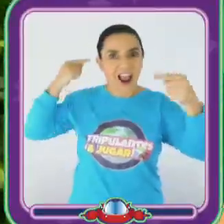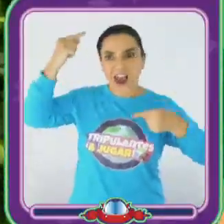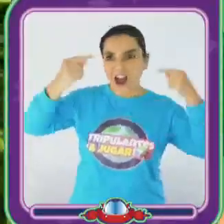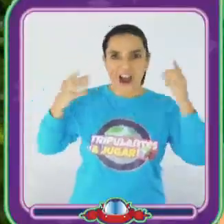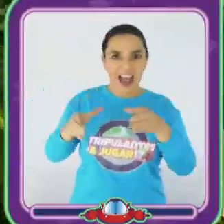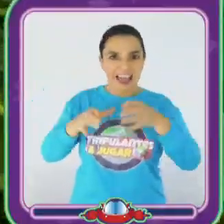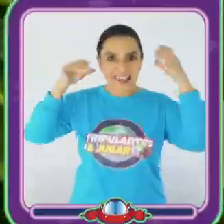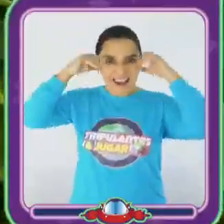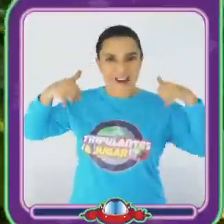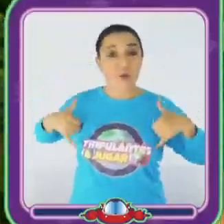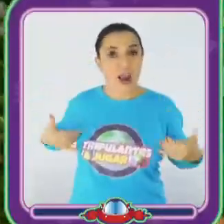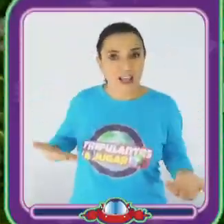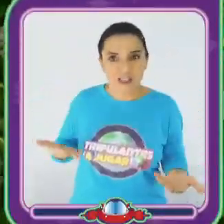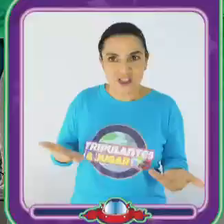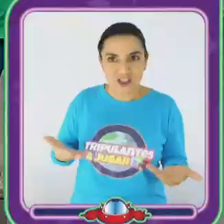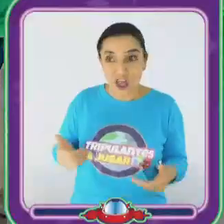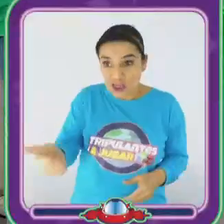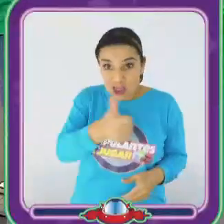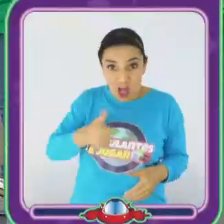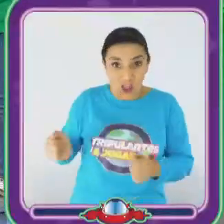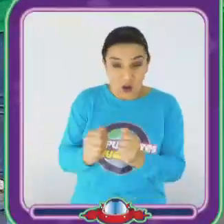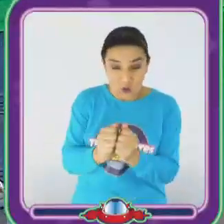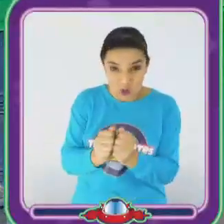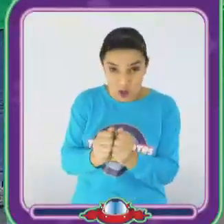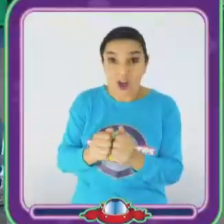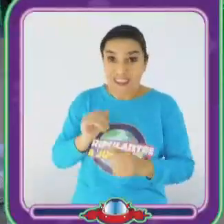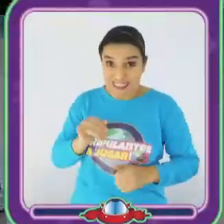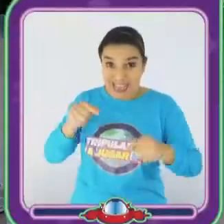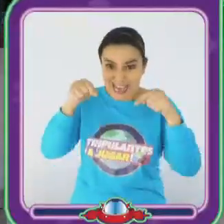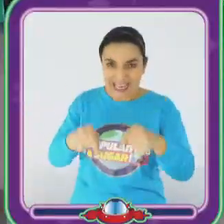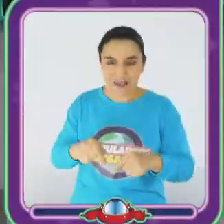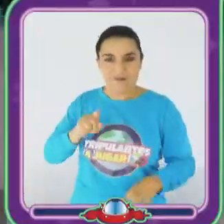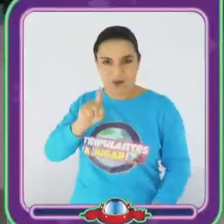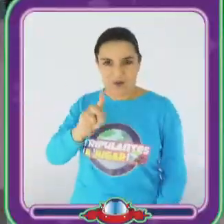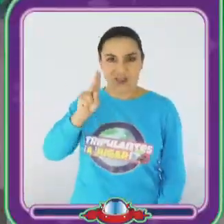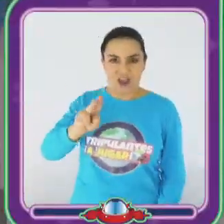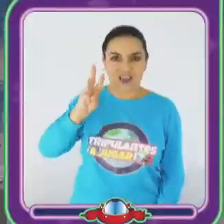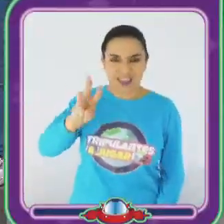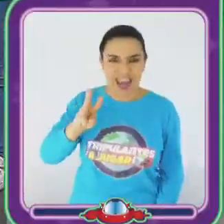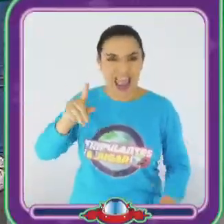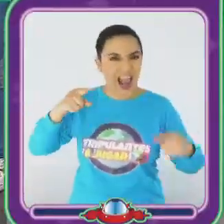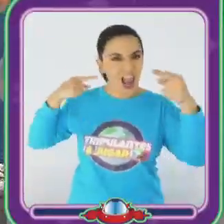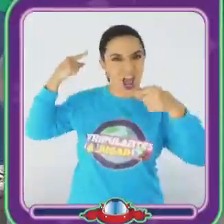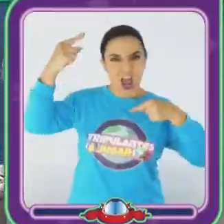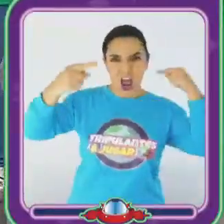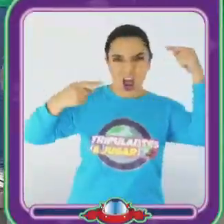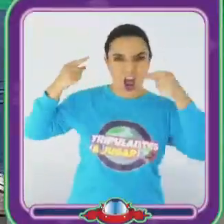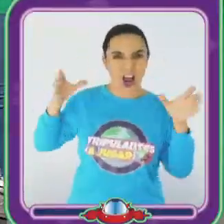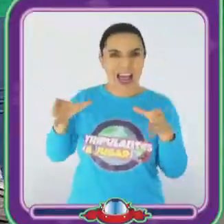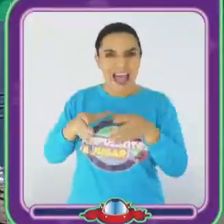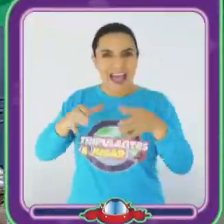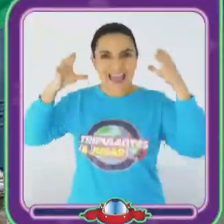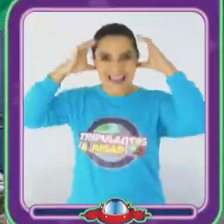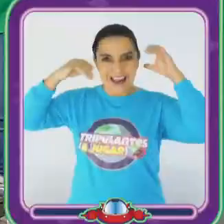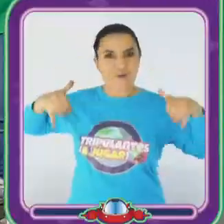Tripulación! ¡Loca Tripulación! ¿Lo hacemos todos juntos? Hagámoslo todos juntos, aquí. 1, 2, 3,